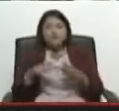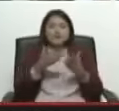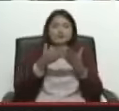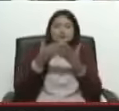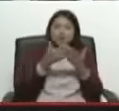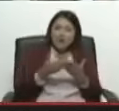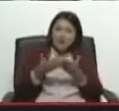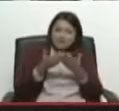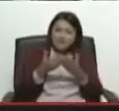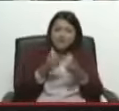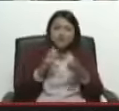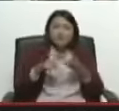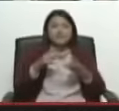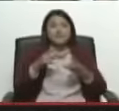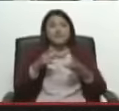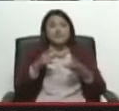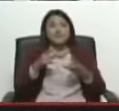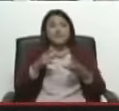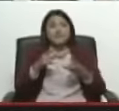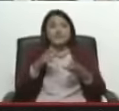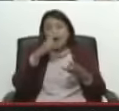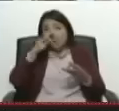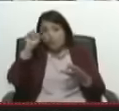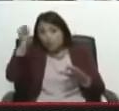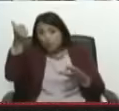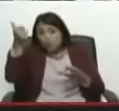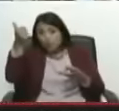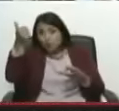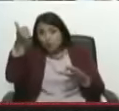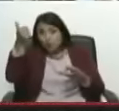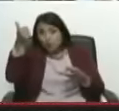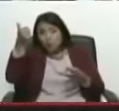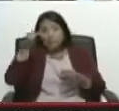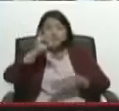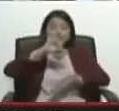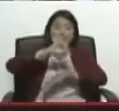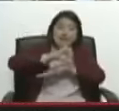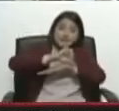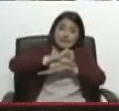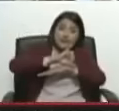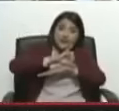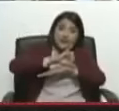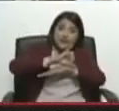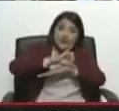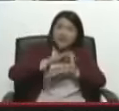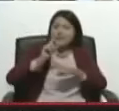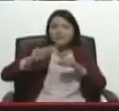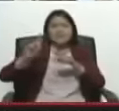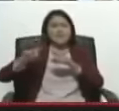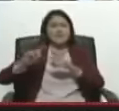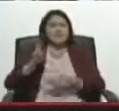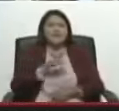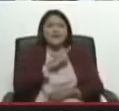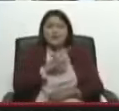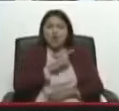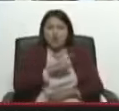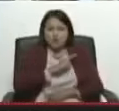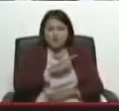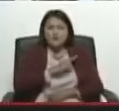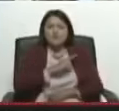estudiantes, jóvenes, no tan jóvenes, la iglesia, distintas religiones,